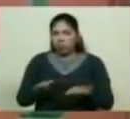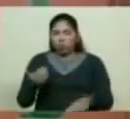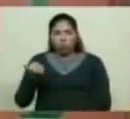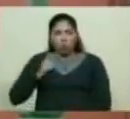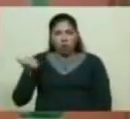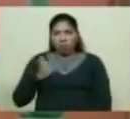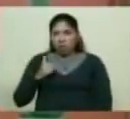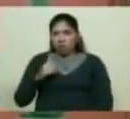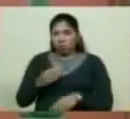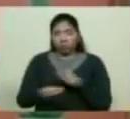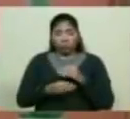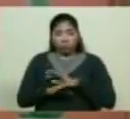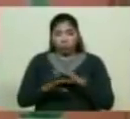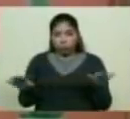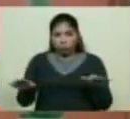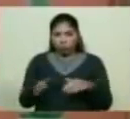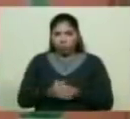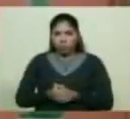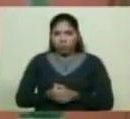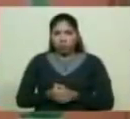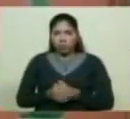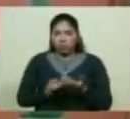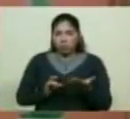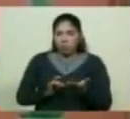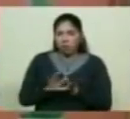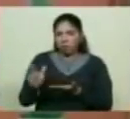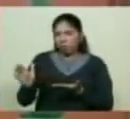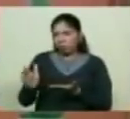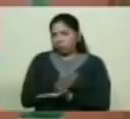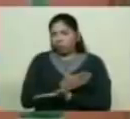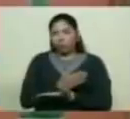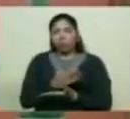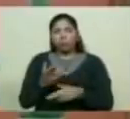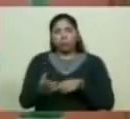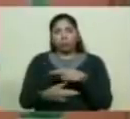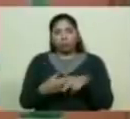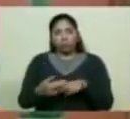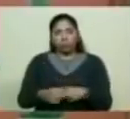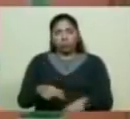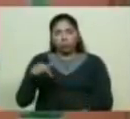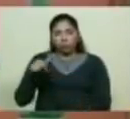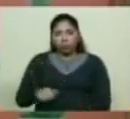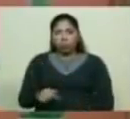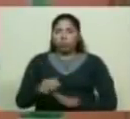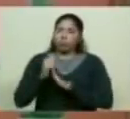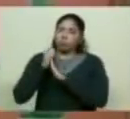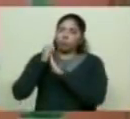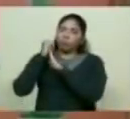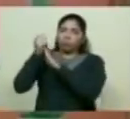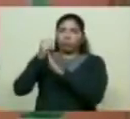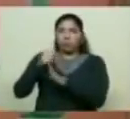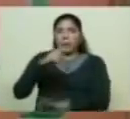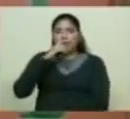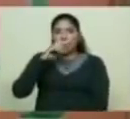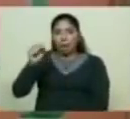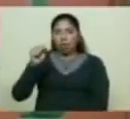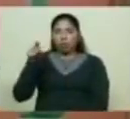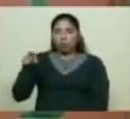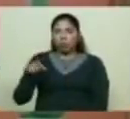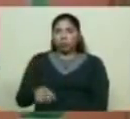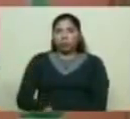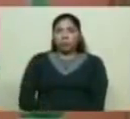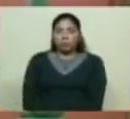al gobierno legítimo de la república bolivariana de venezuela encabezado por nuestro presidente obrero chavista